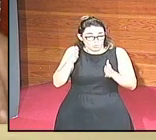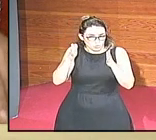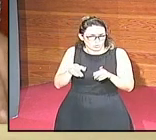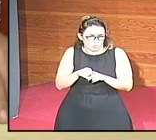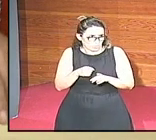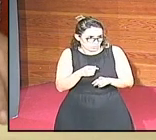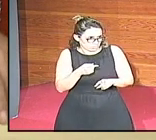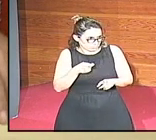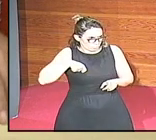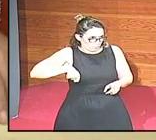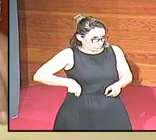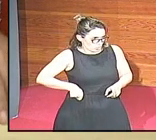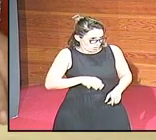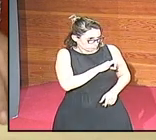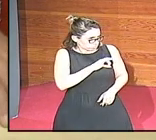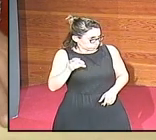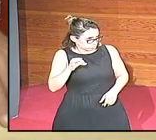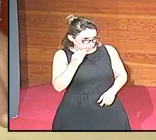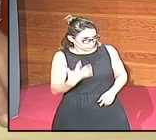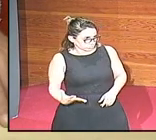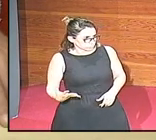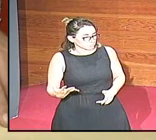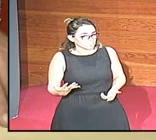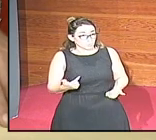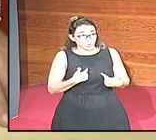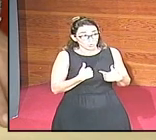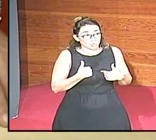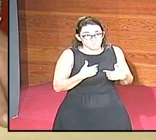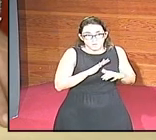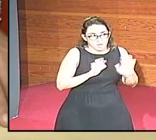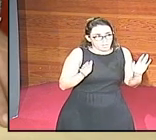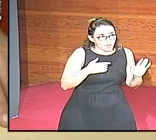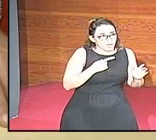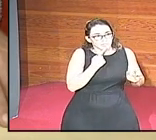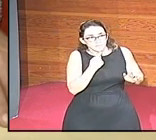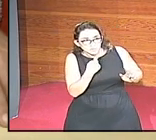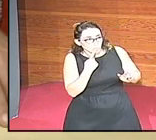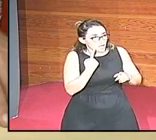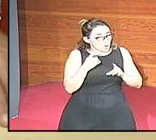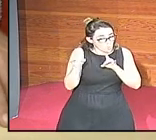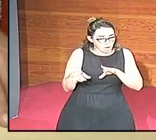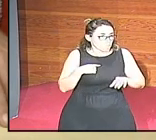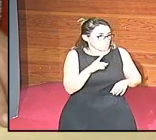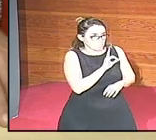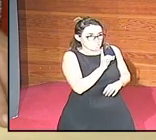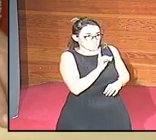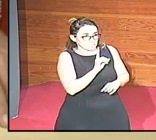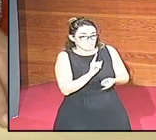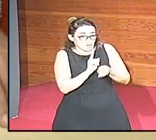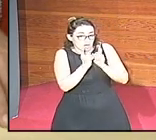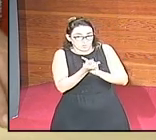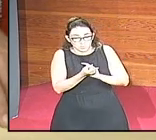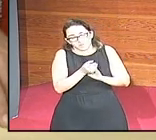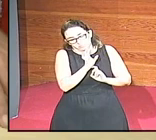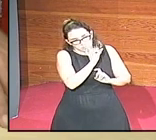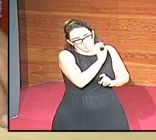pino. Yo no me he encontrado con ese tipo de dificultades, muy al contrario, sí que es complejo, pues